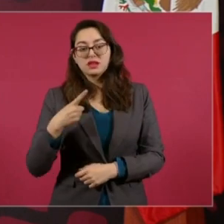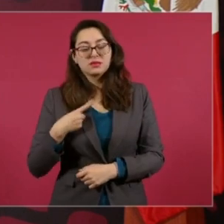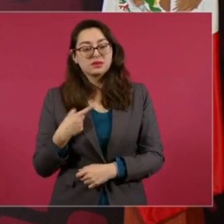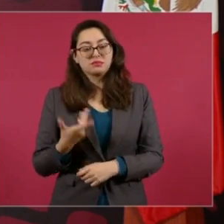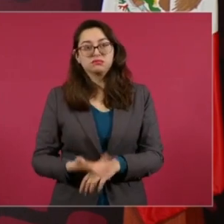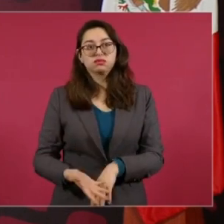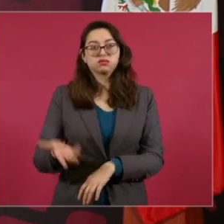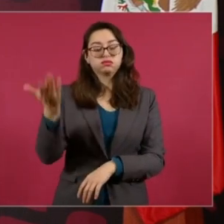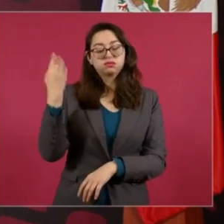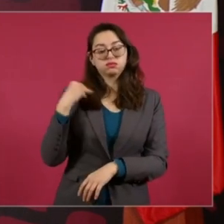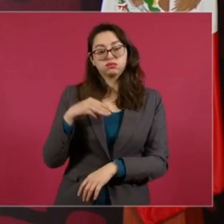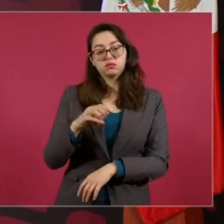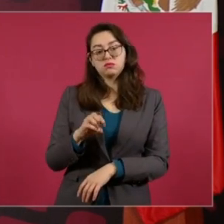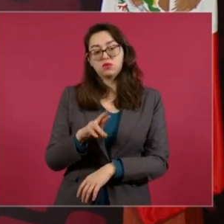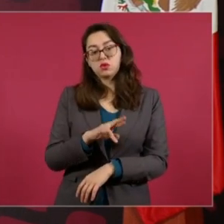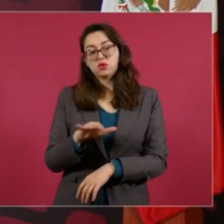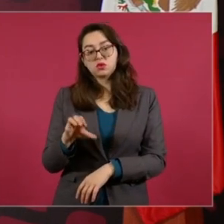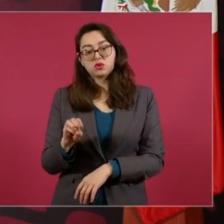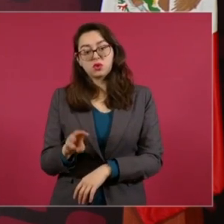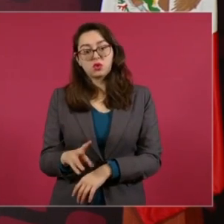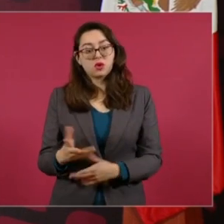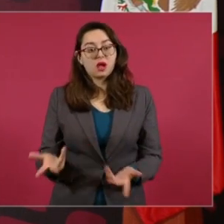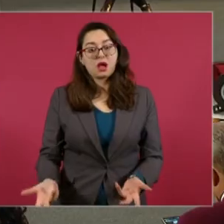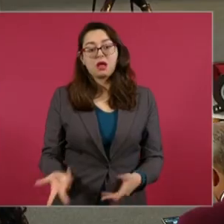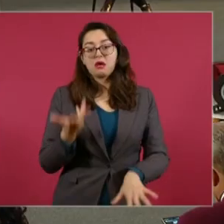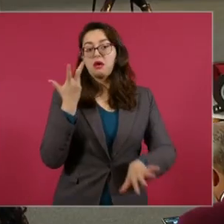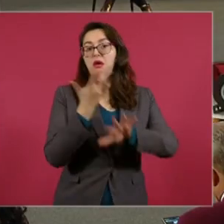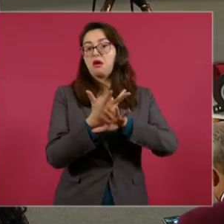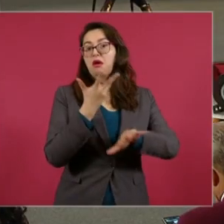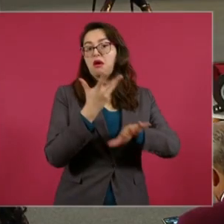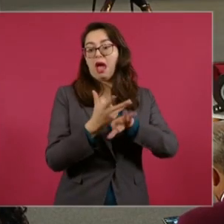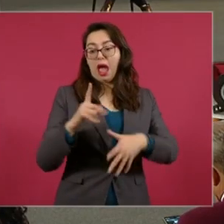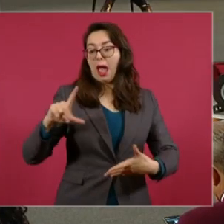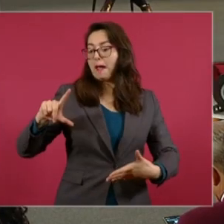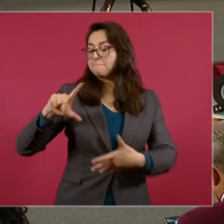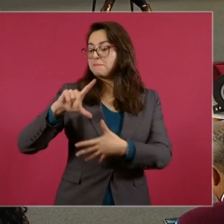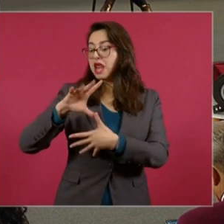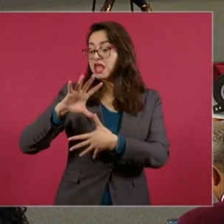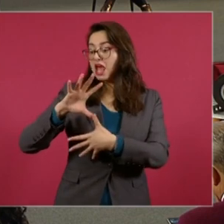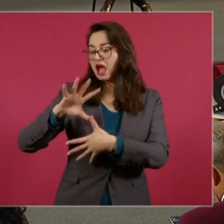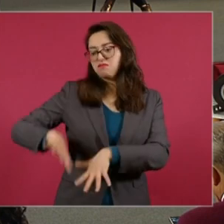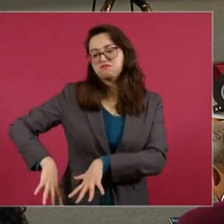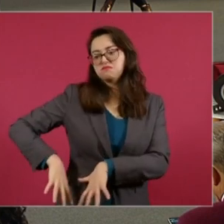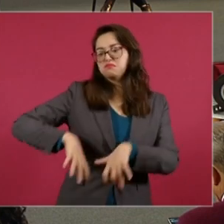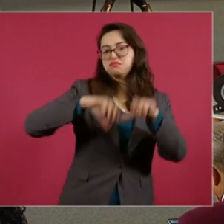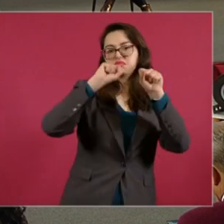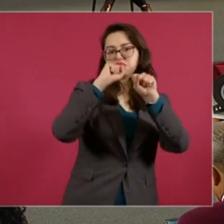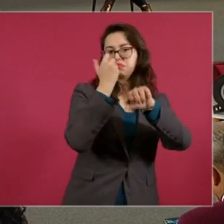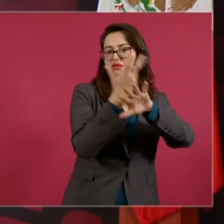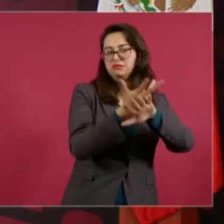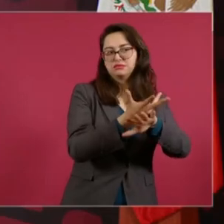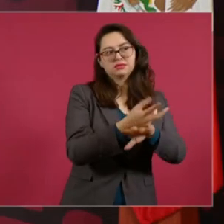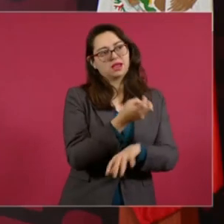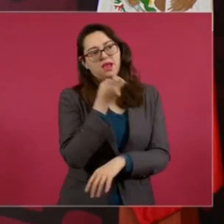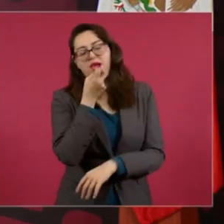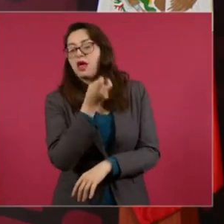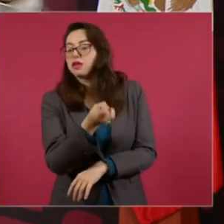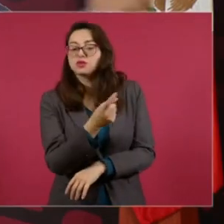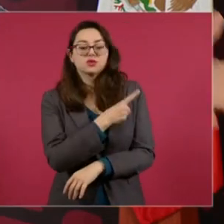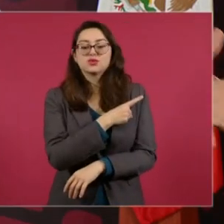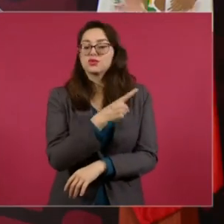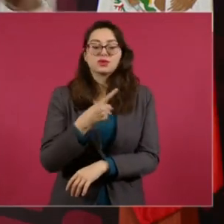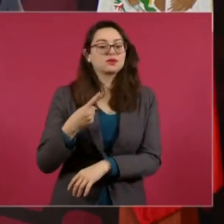Monroe, la de América para los americanos. No se puede hablar de espacios